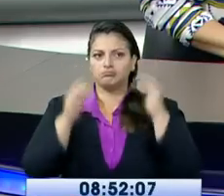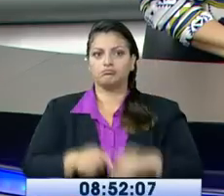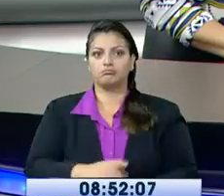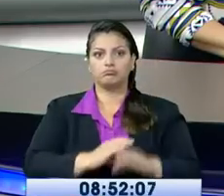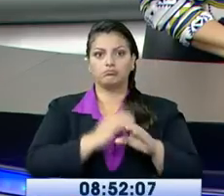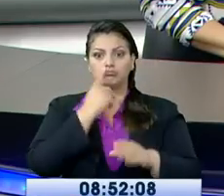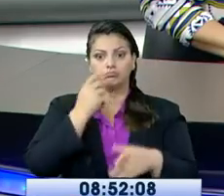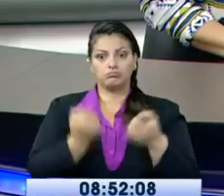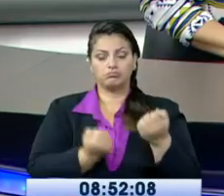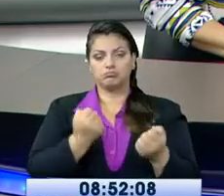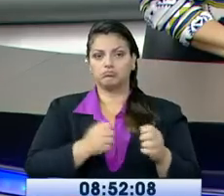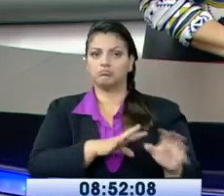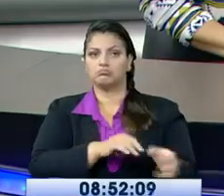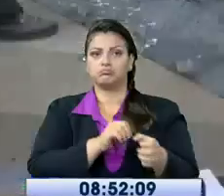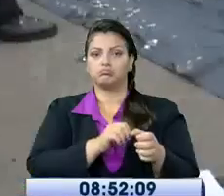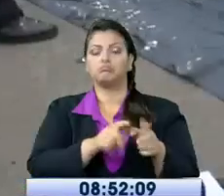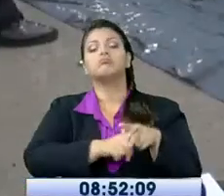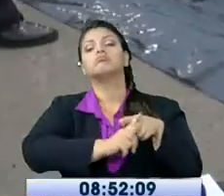fuga.